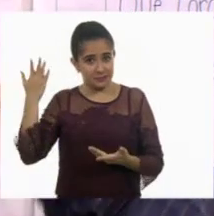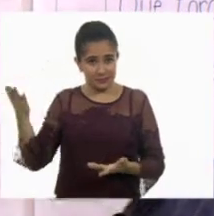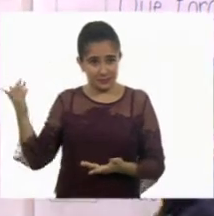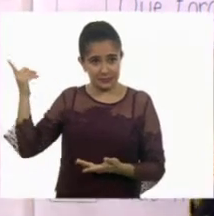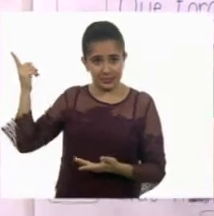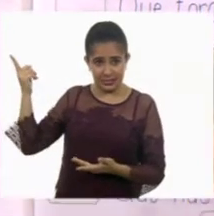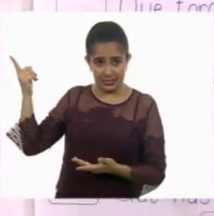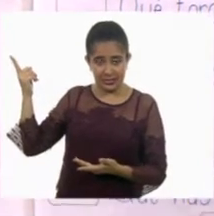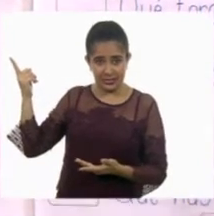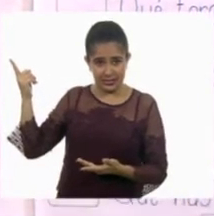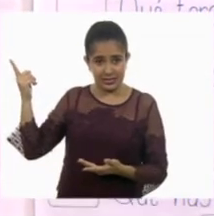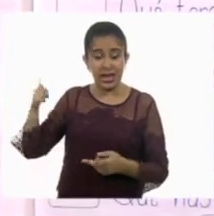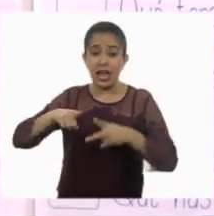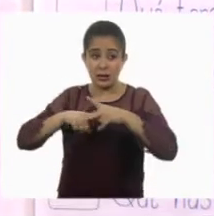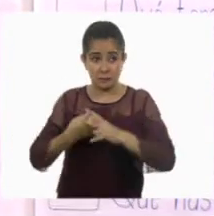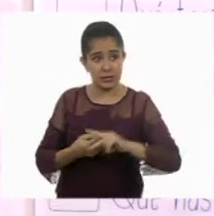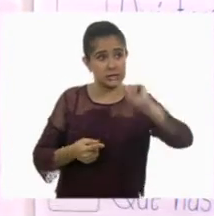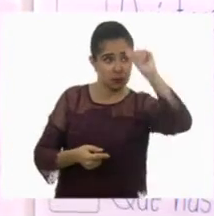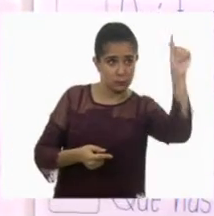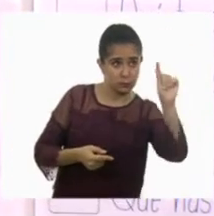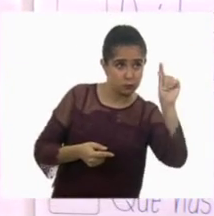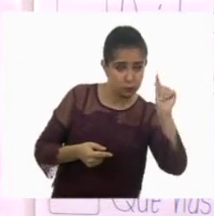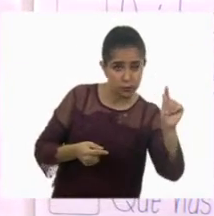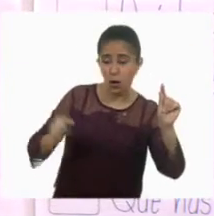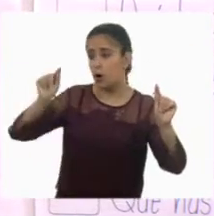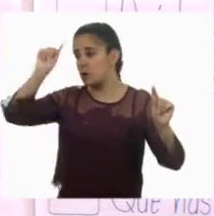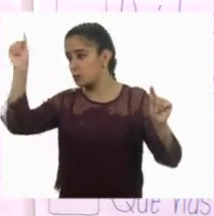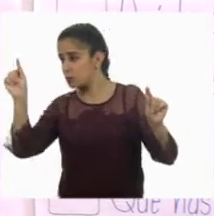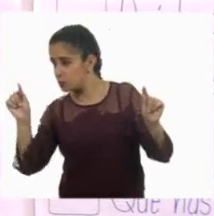obsérvenlo. El que inicia y el que cierra.